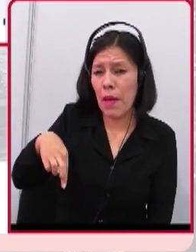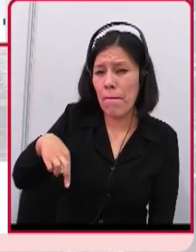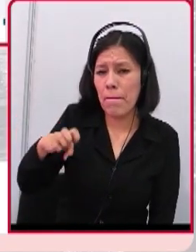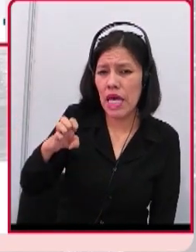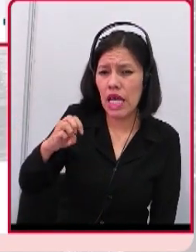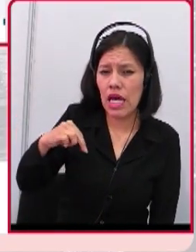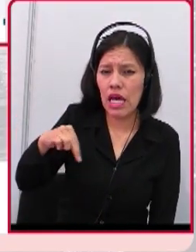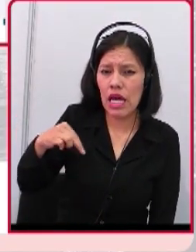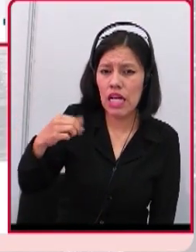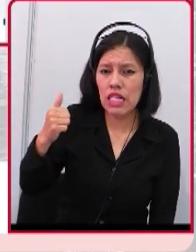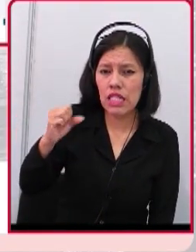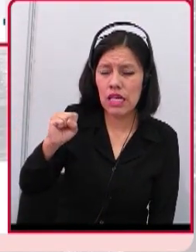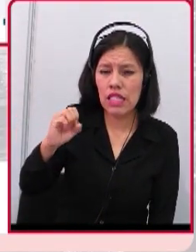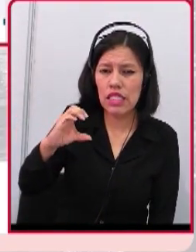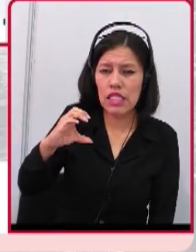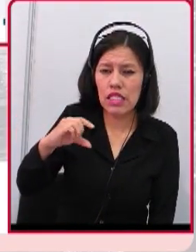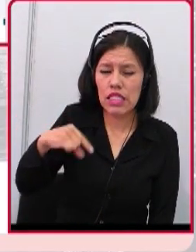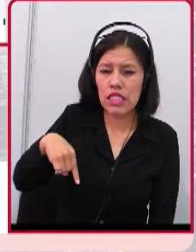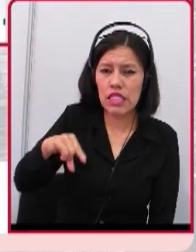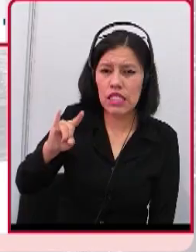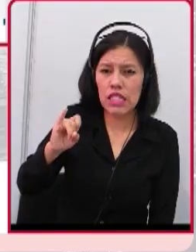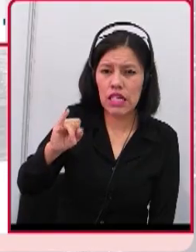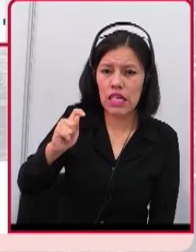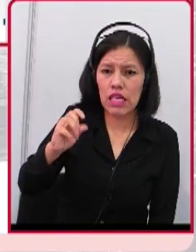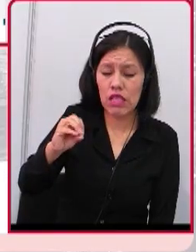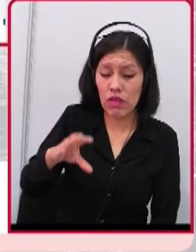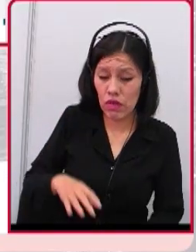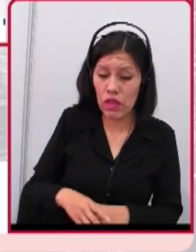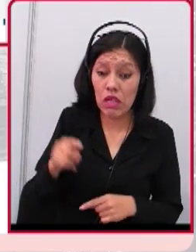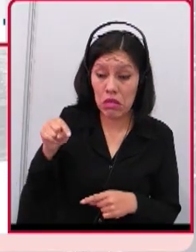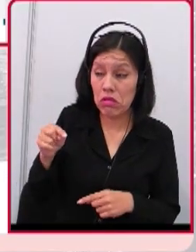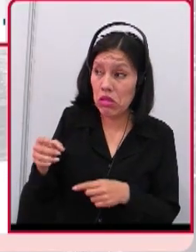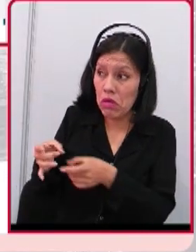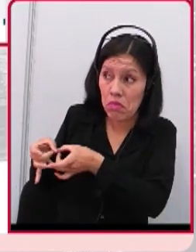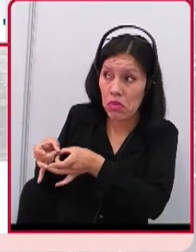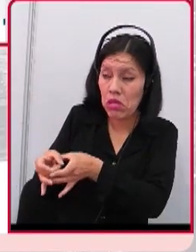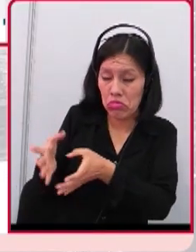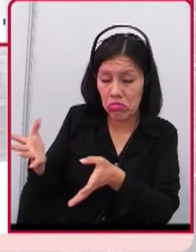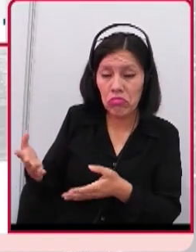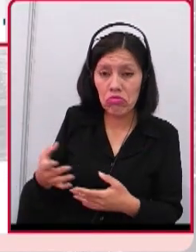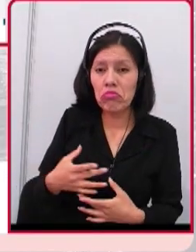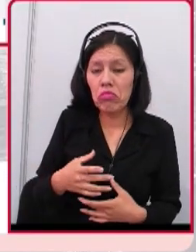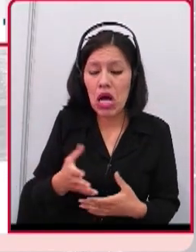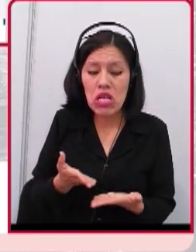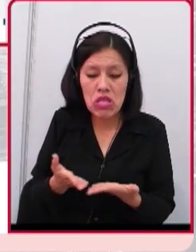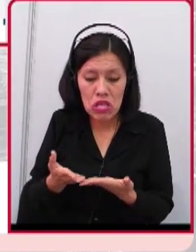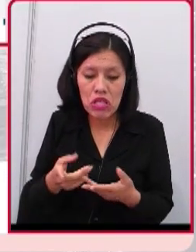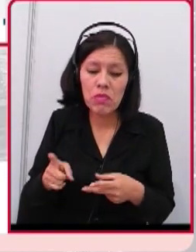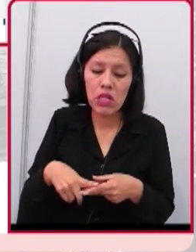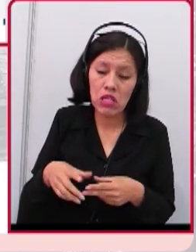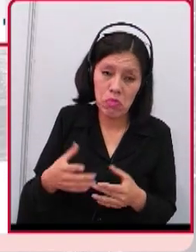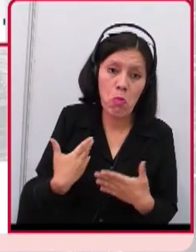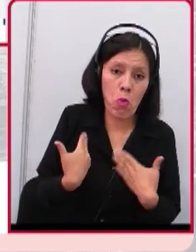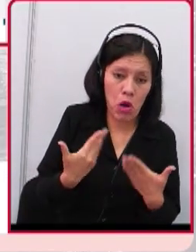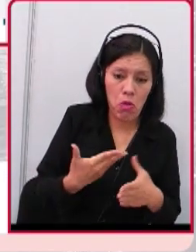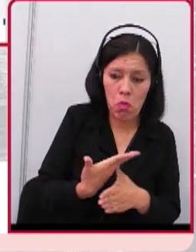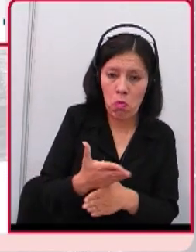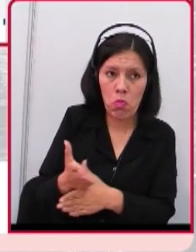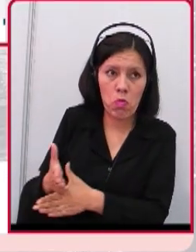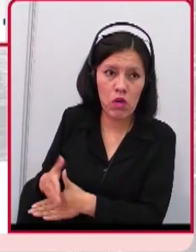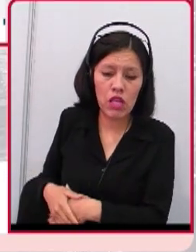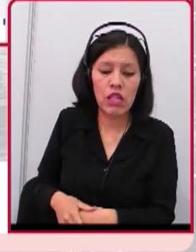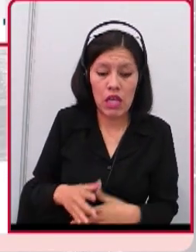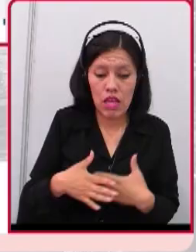nos ha servido mucho en este caso y es un método que se puede reproducir sin mayor problema. El